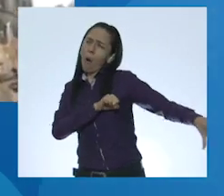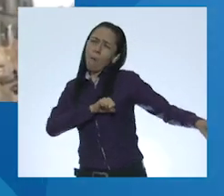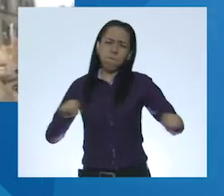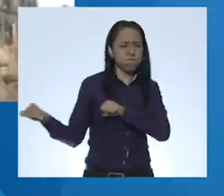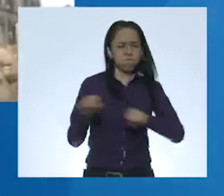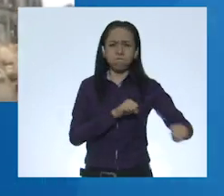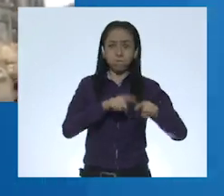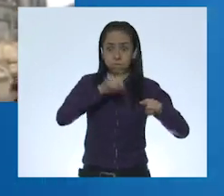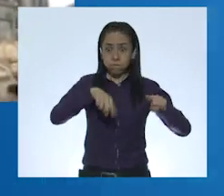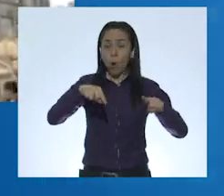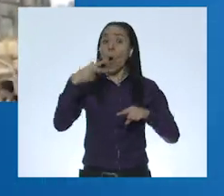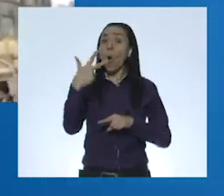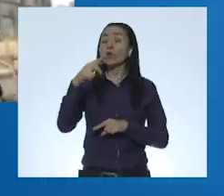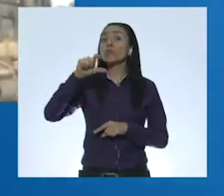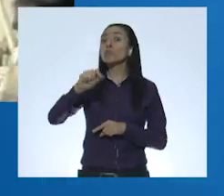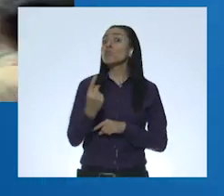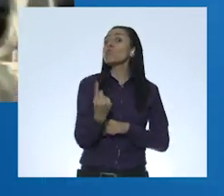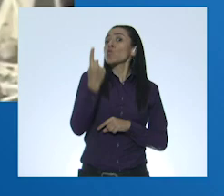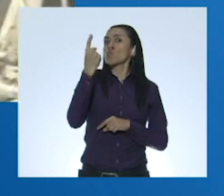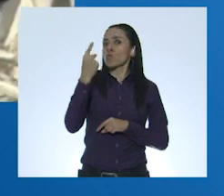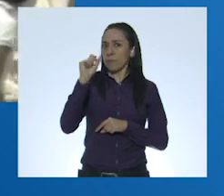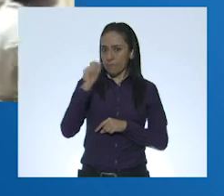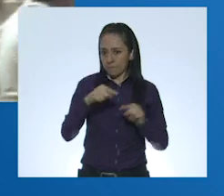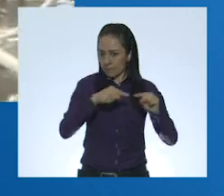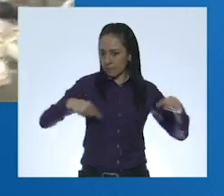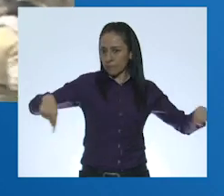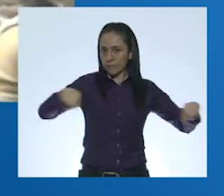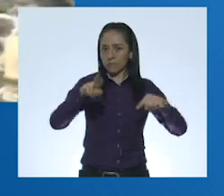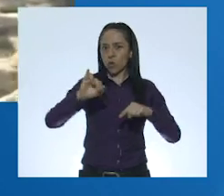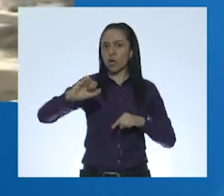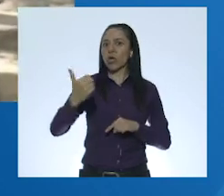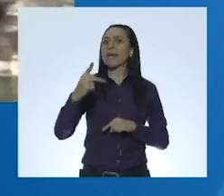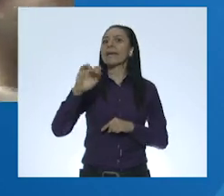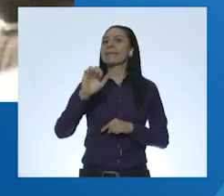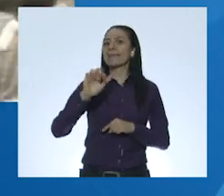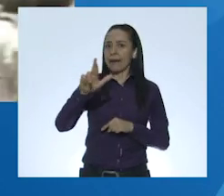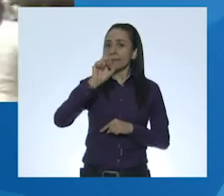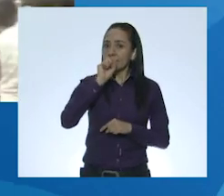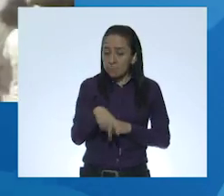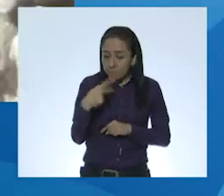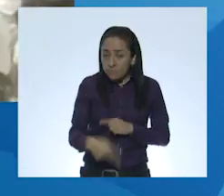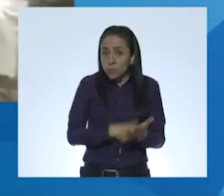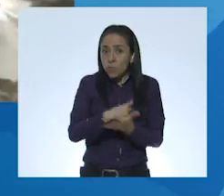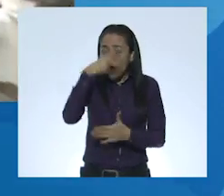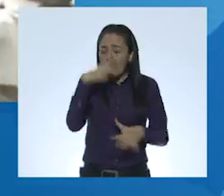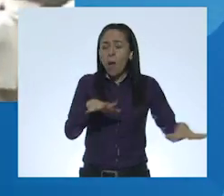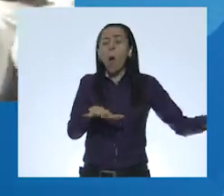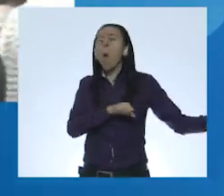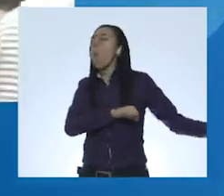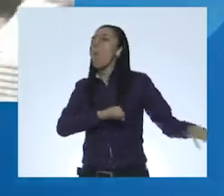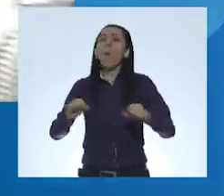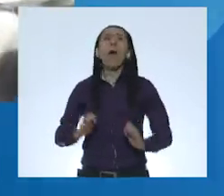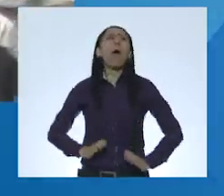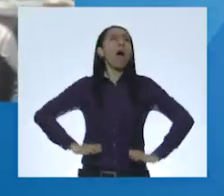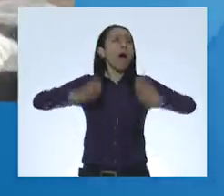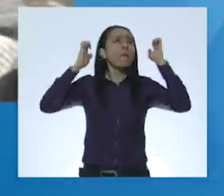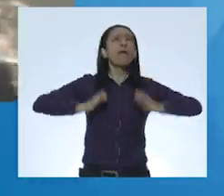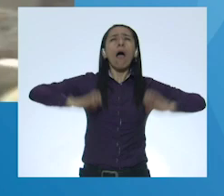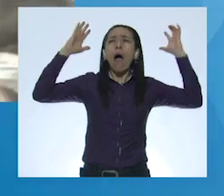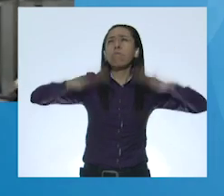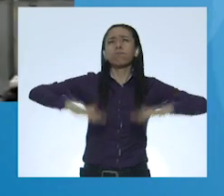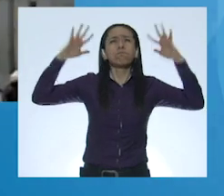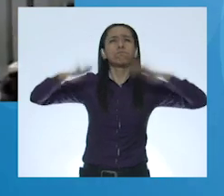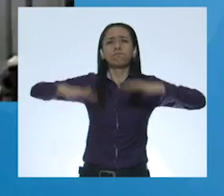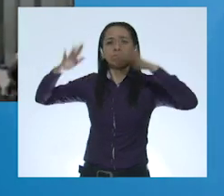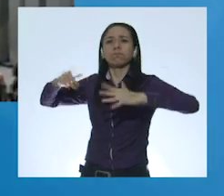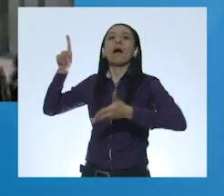8.1 grados en la escala de Richter sacudió a la Ciudad de México, provocando el derrumbe de decenas de edificios